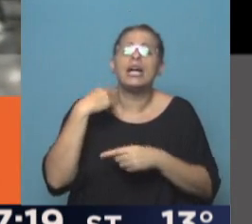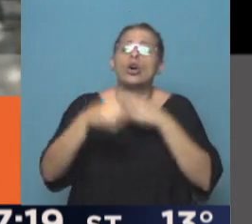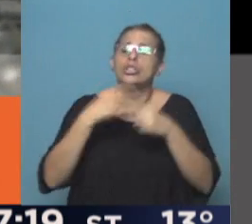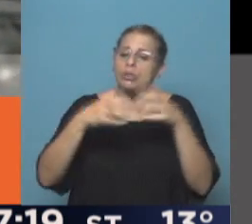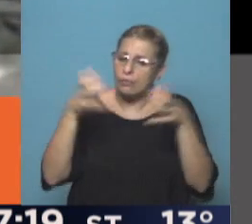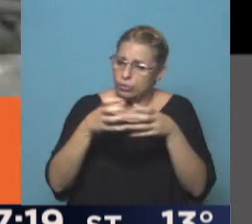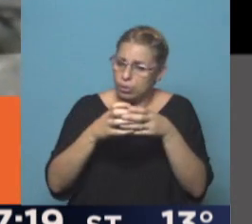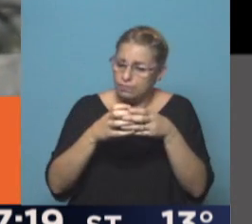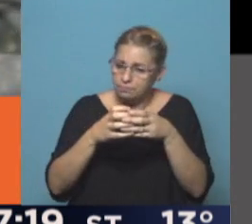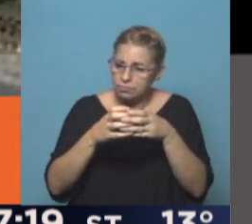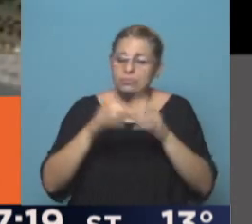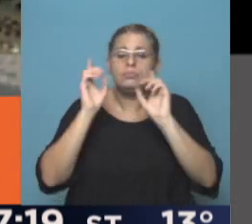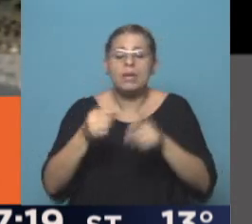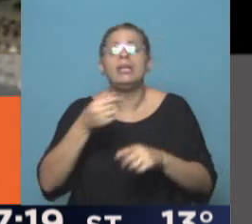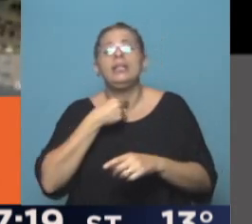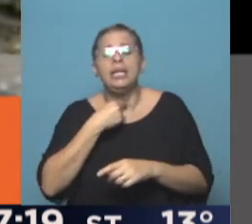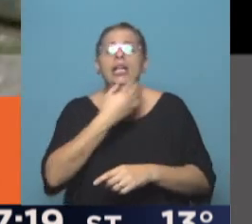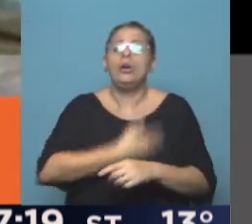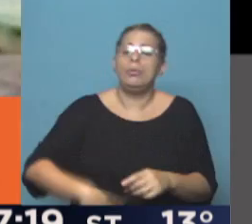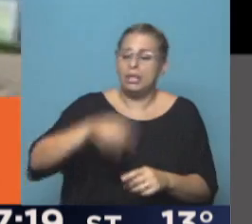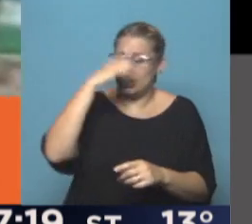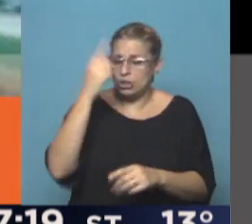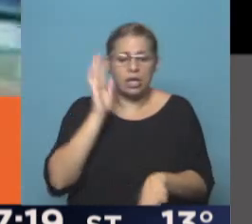y fundamentalmente tratar de que el gobierno nacional se haga